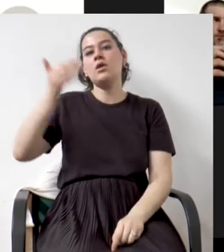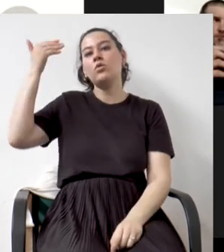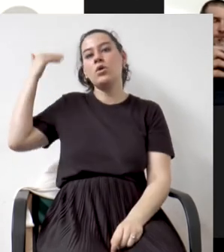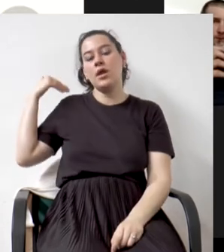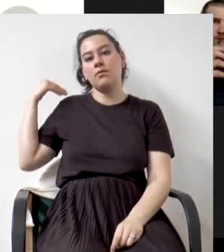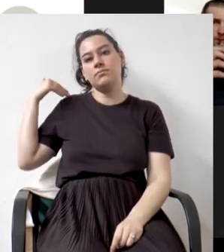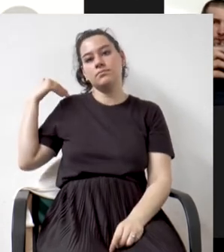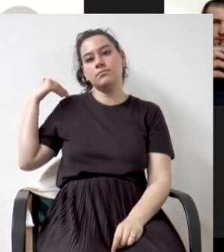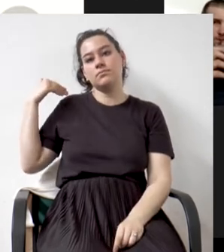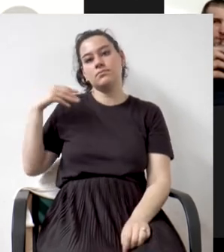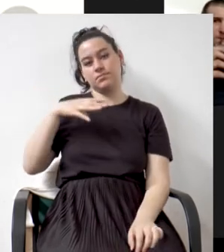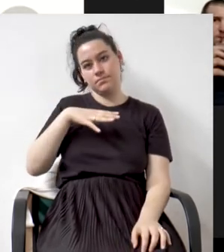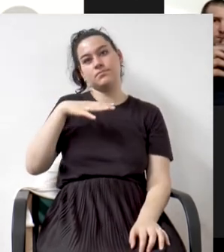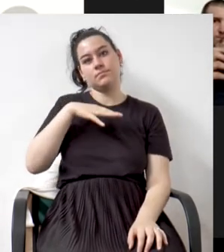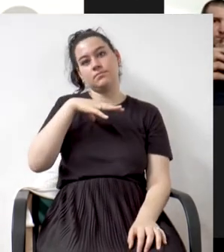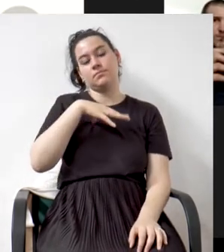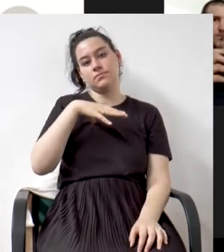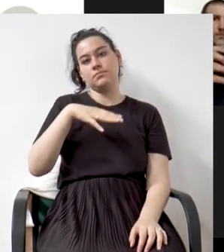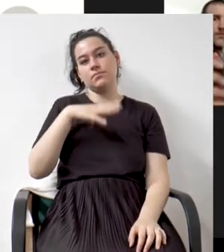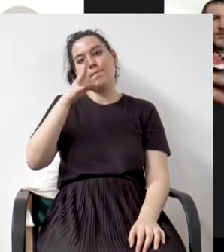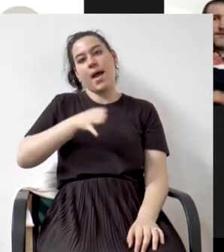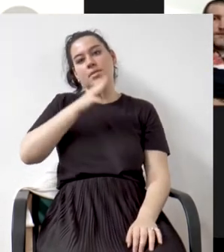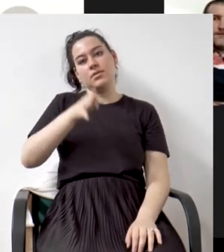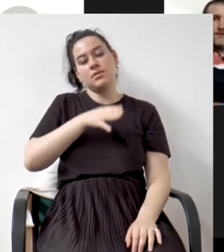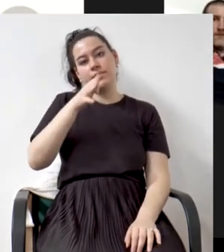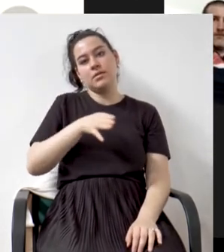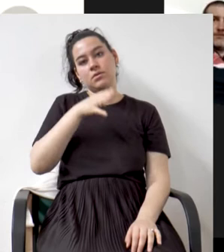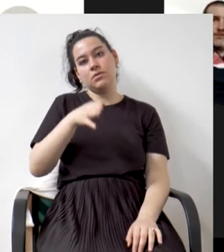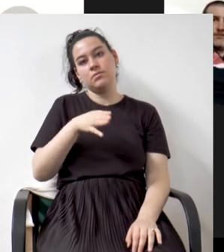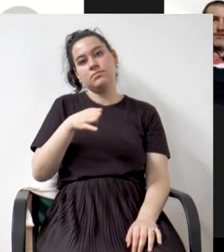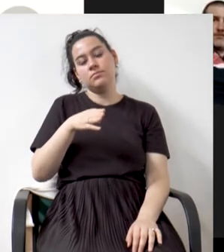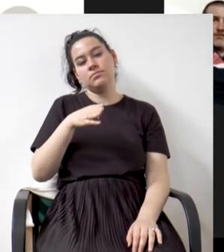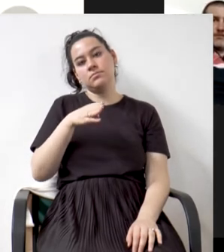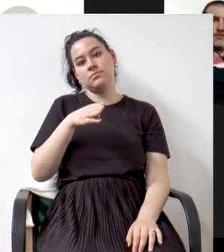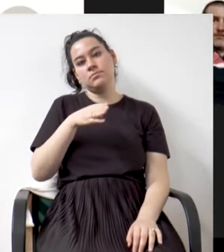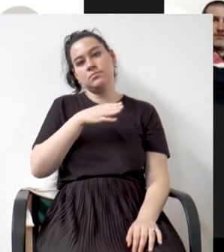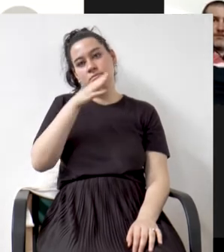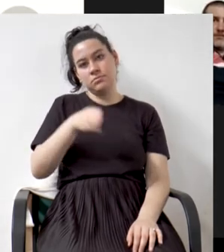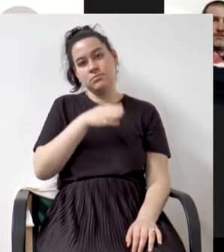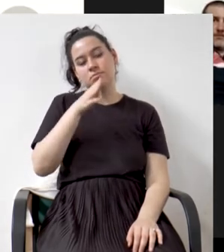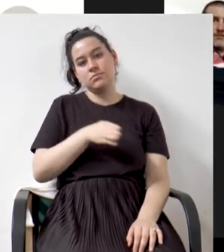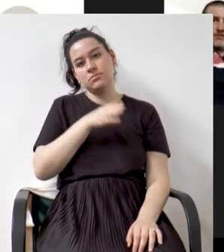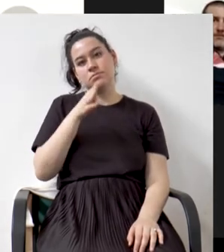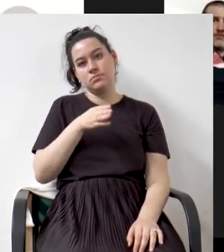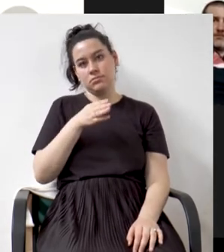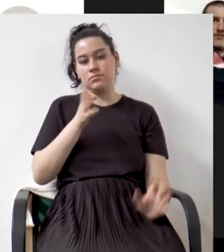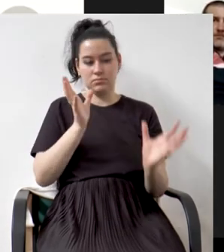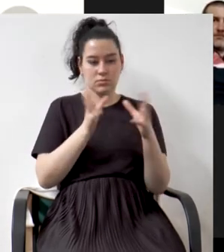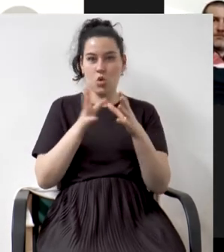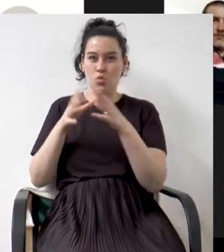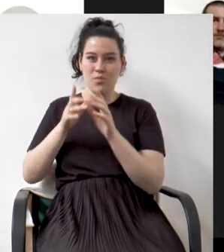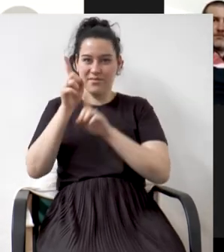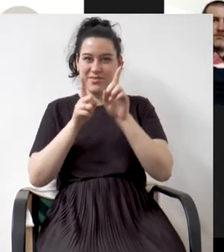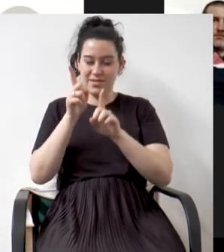digamos, tuvieron la participación y la participación de los órdenes por detrás. Así